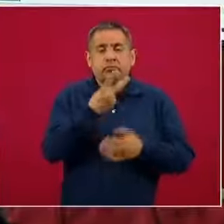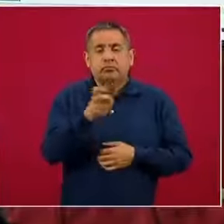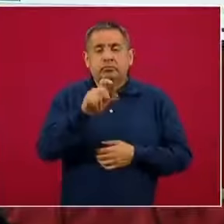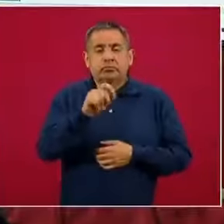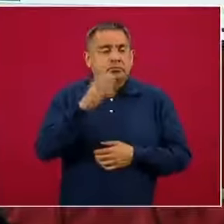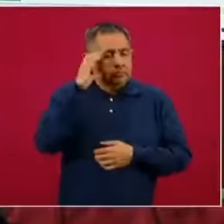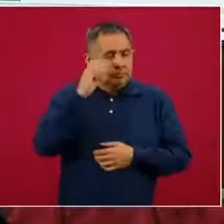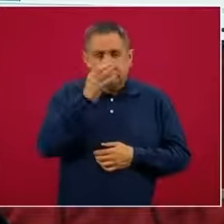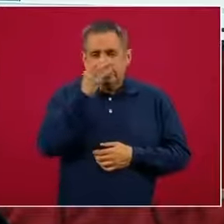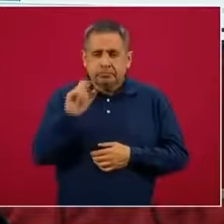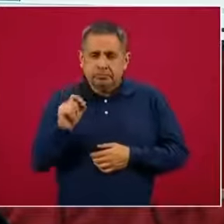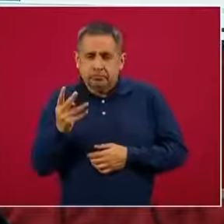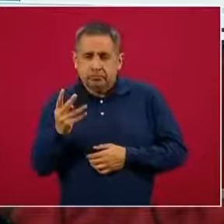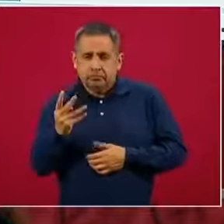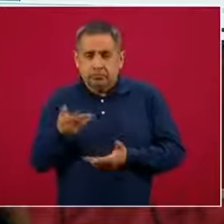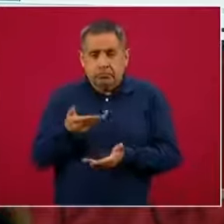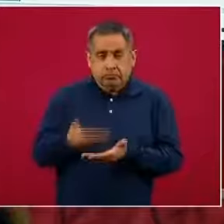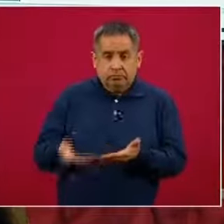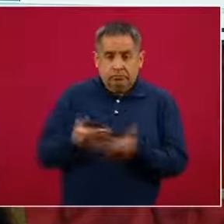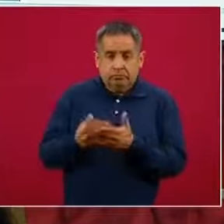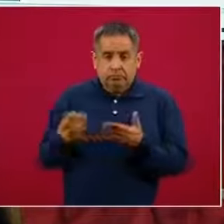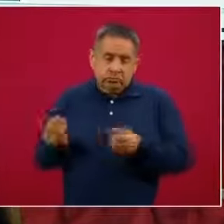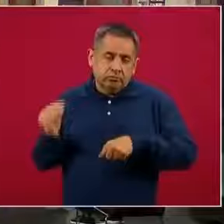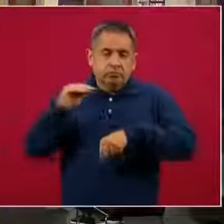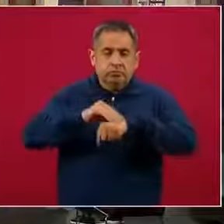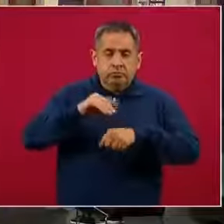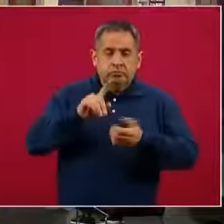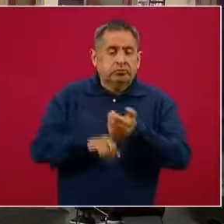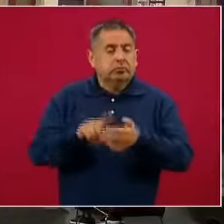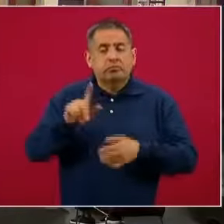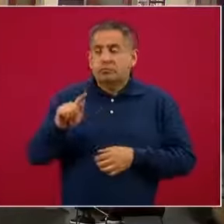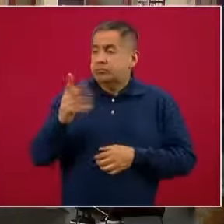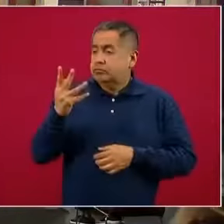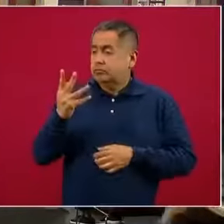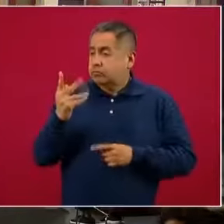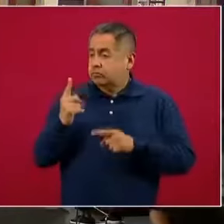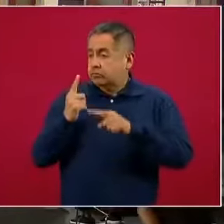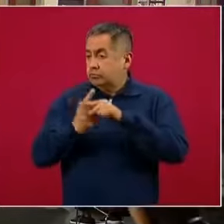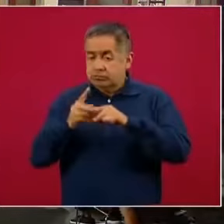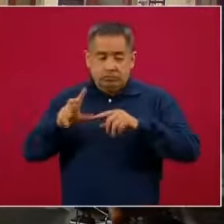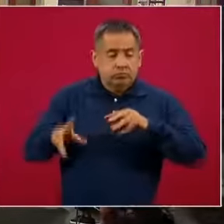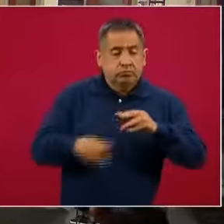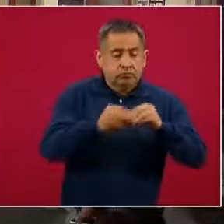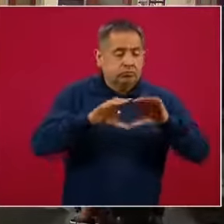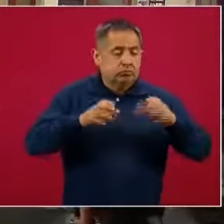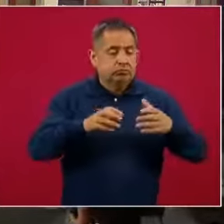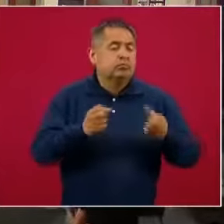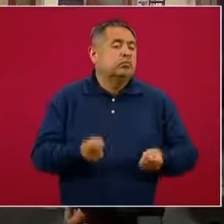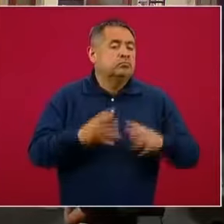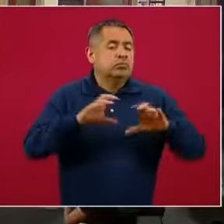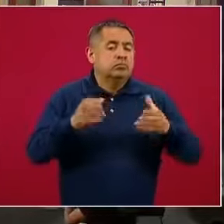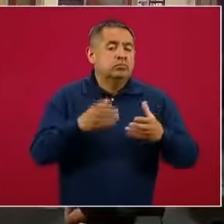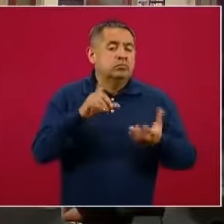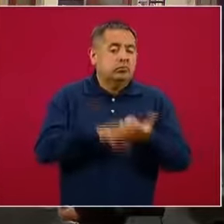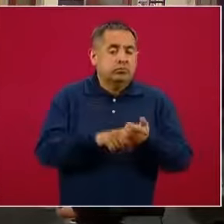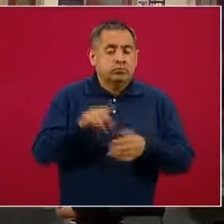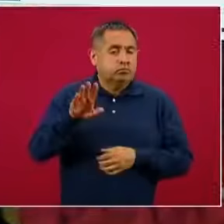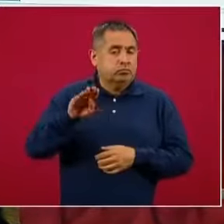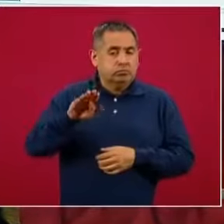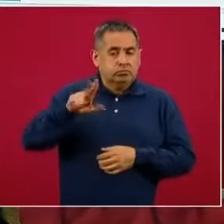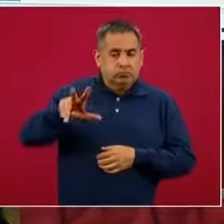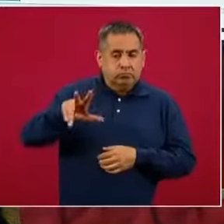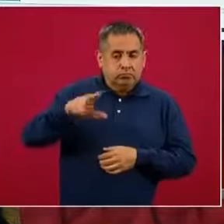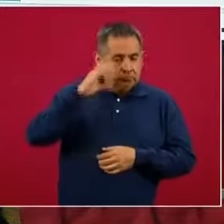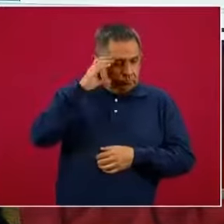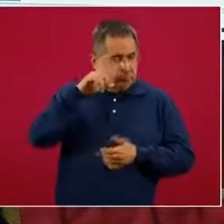solamente 24, pero al día de hoy ya incorporamos 74 camas más para llegar a estas 98,